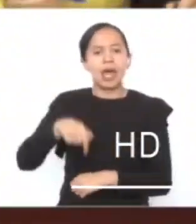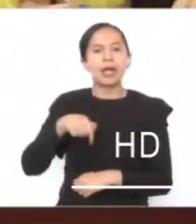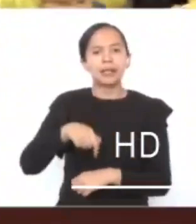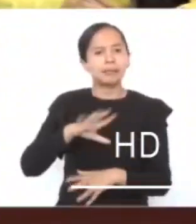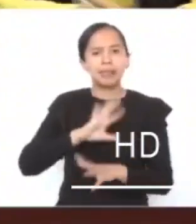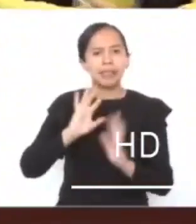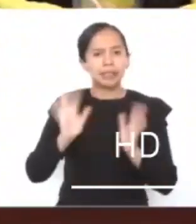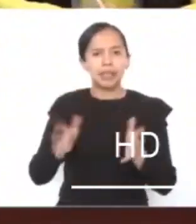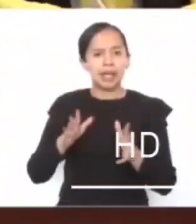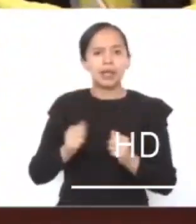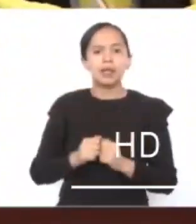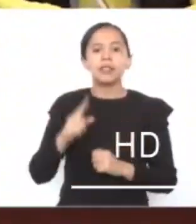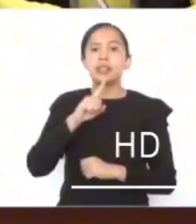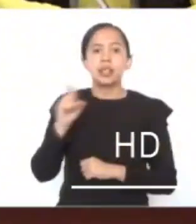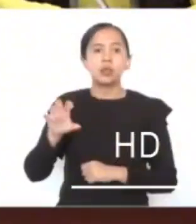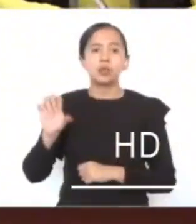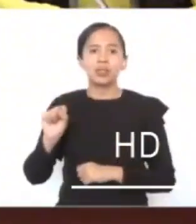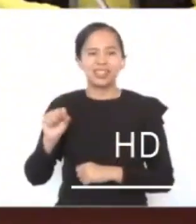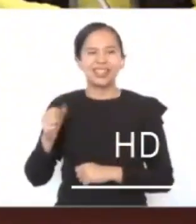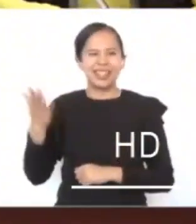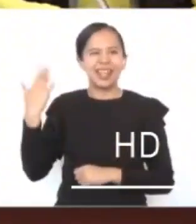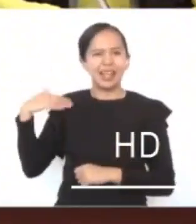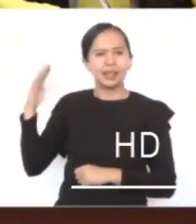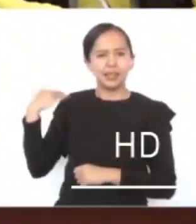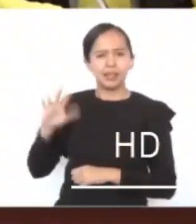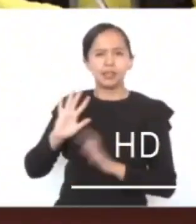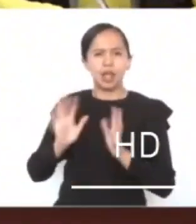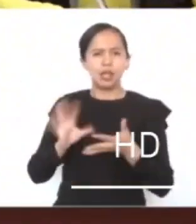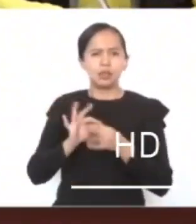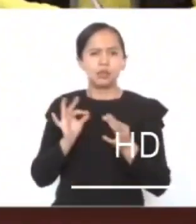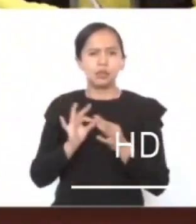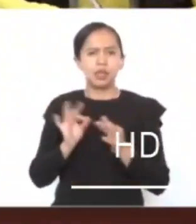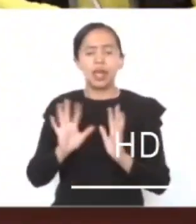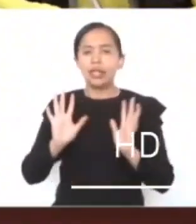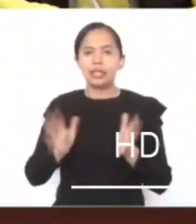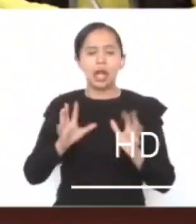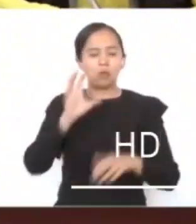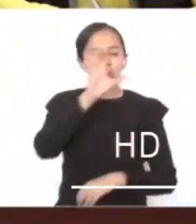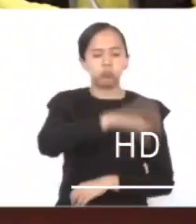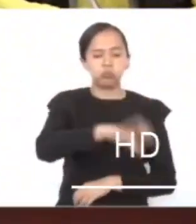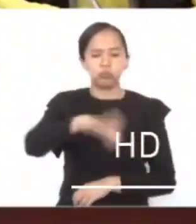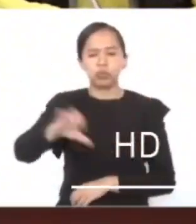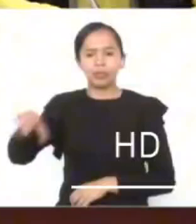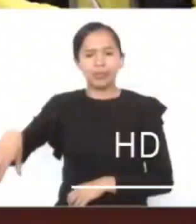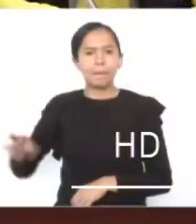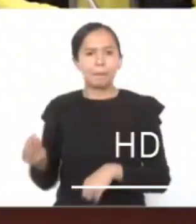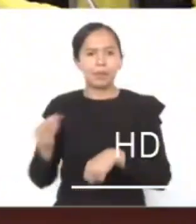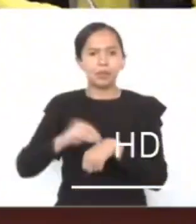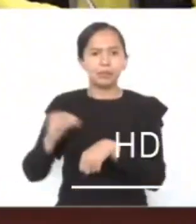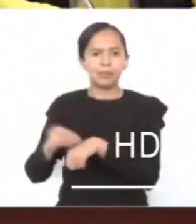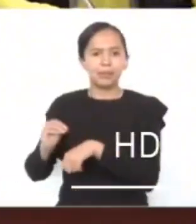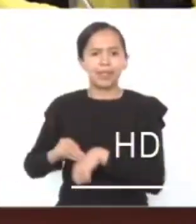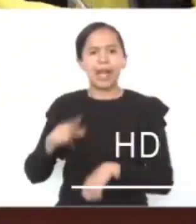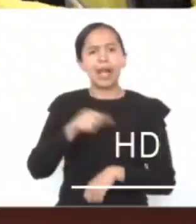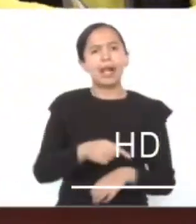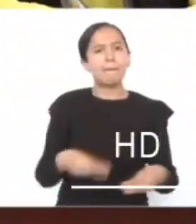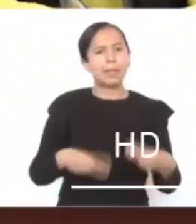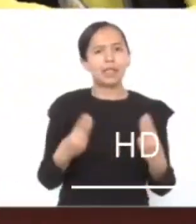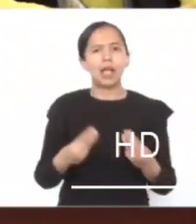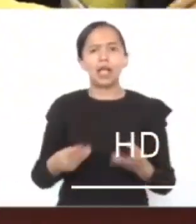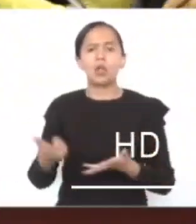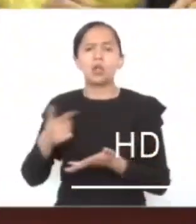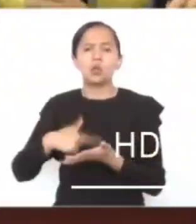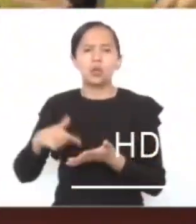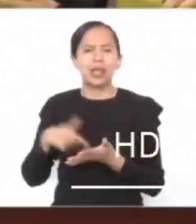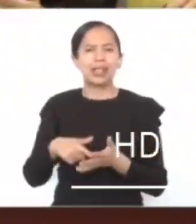tenemos más que los 160 que comentábamos la vez anterior, que ya están colocados todos en mercados públicos, unidades habitacionales, algunos